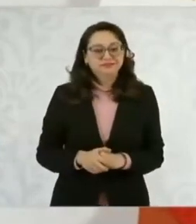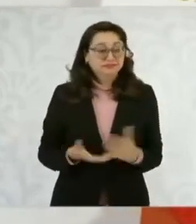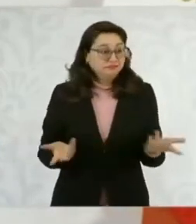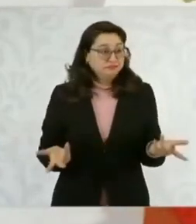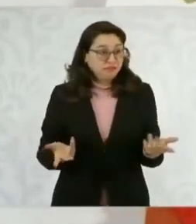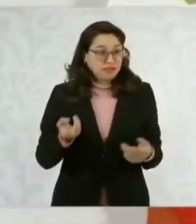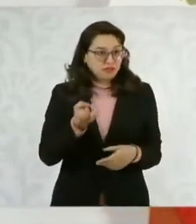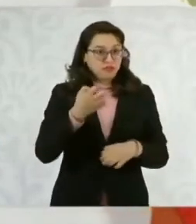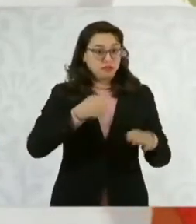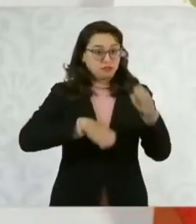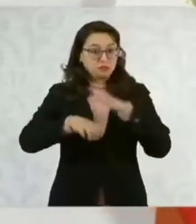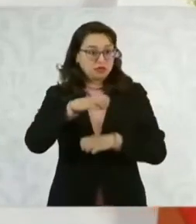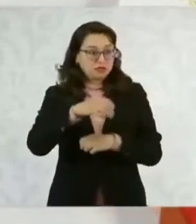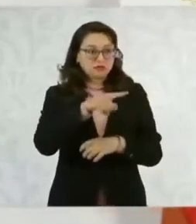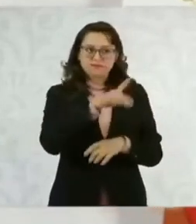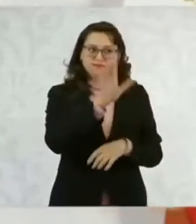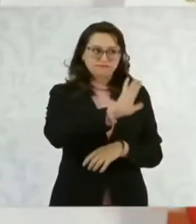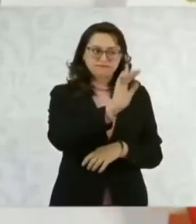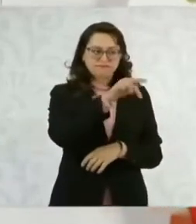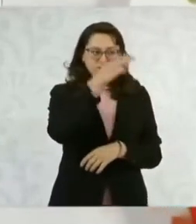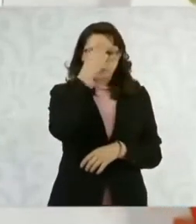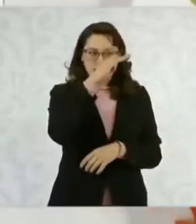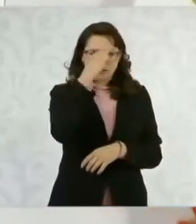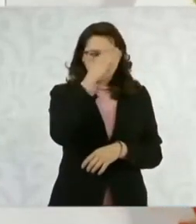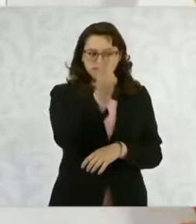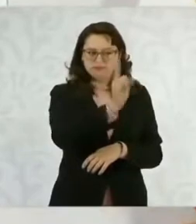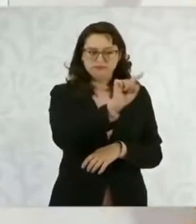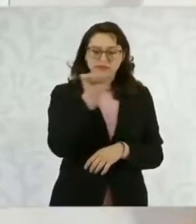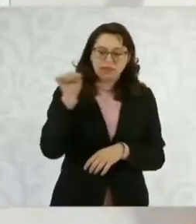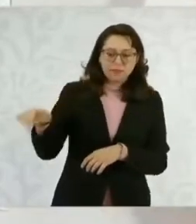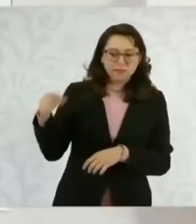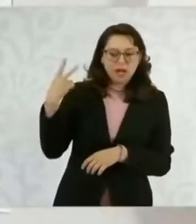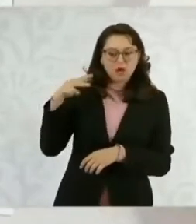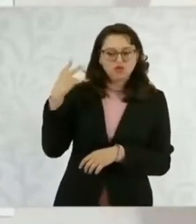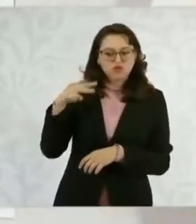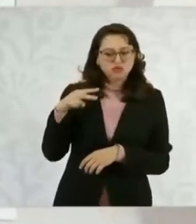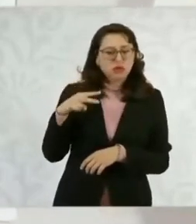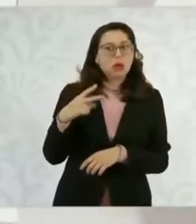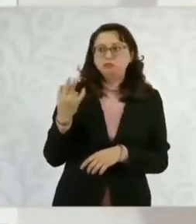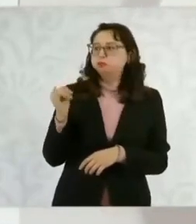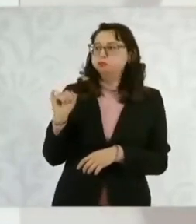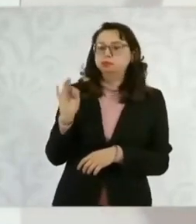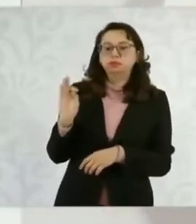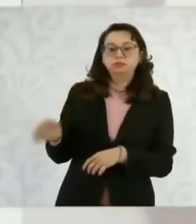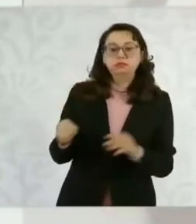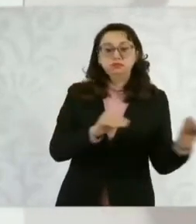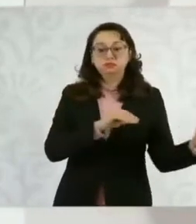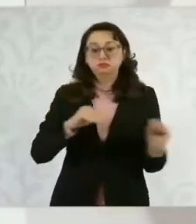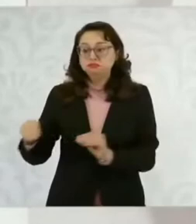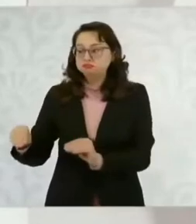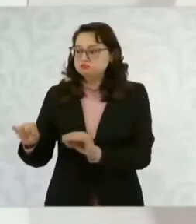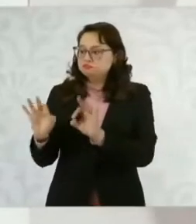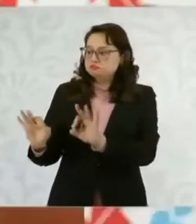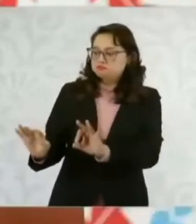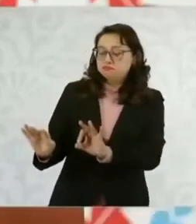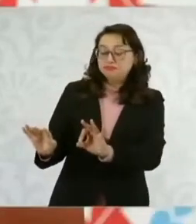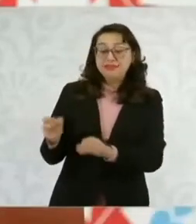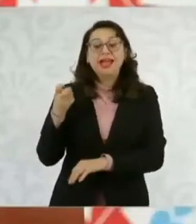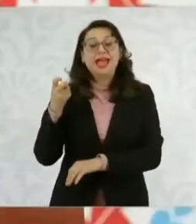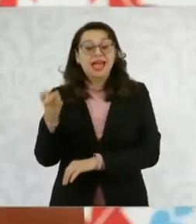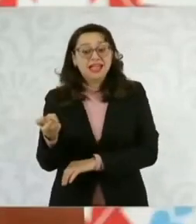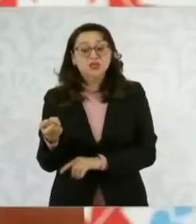¿no? Que se movió a Veracruz y que hoy tiene pues una producción muy importante. A eso le llamamos